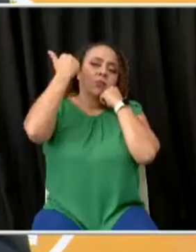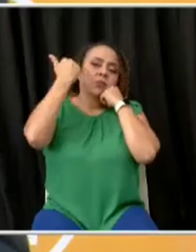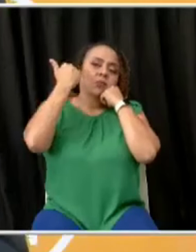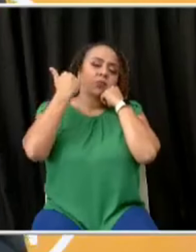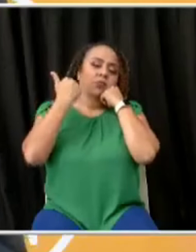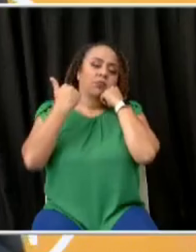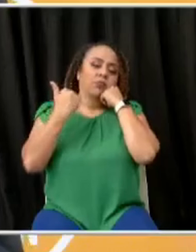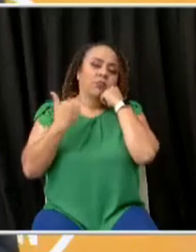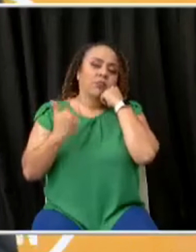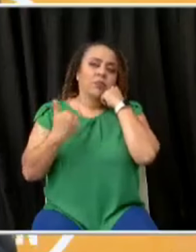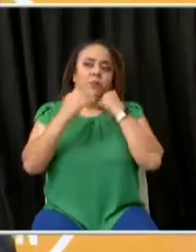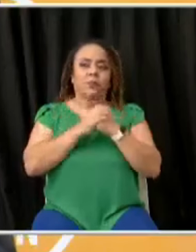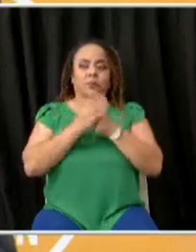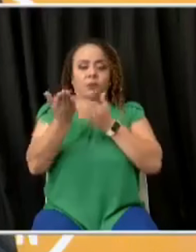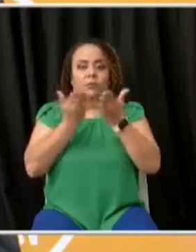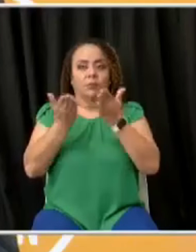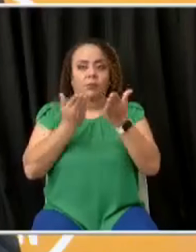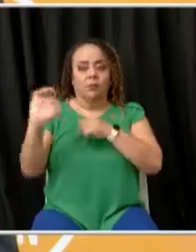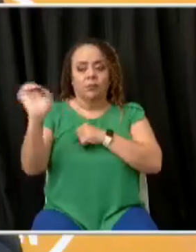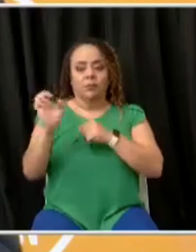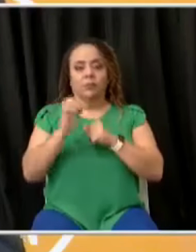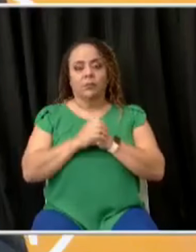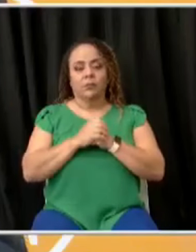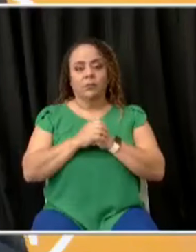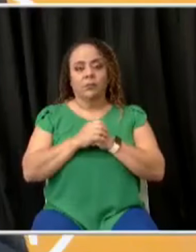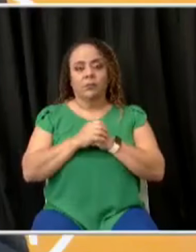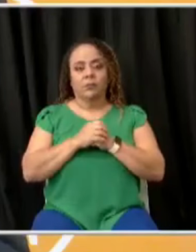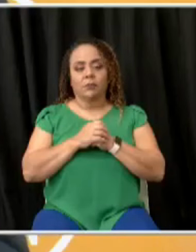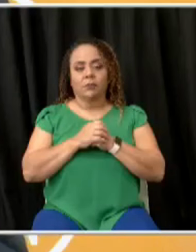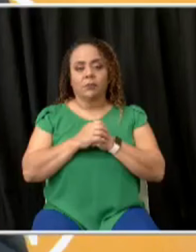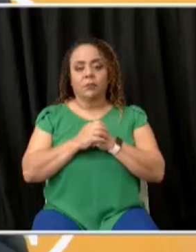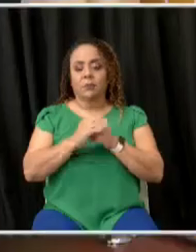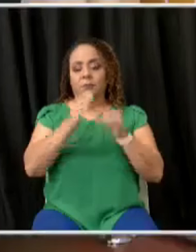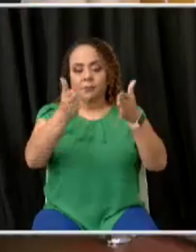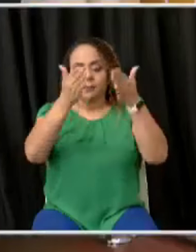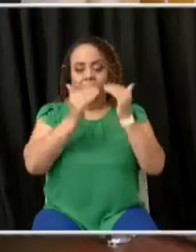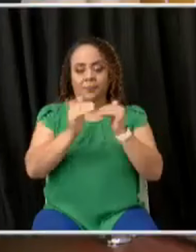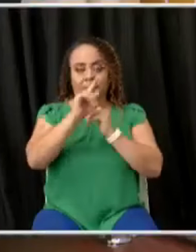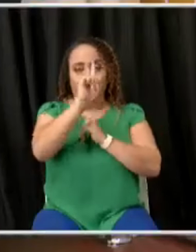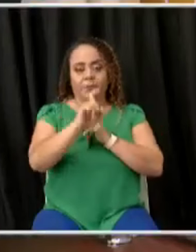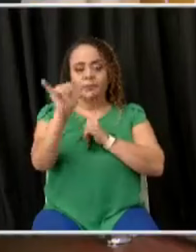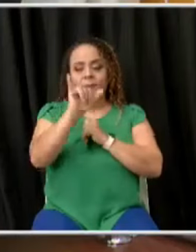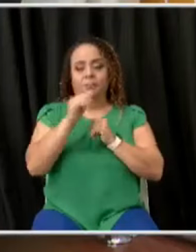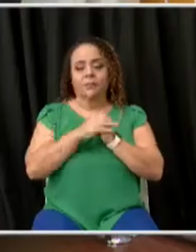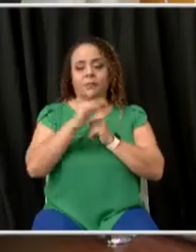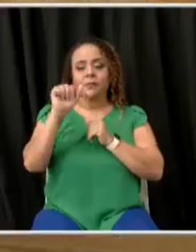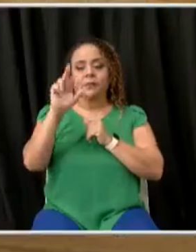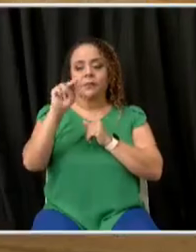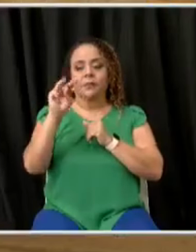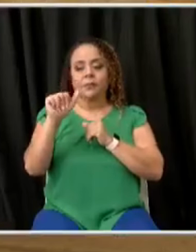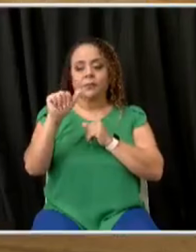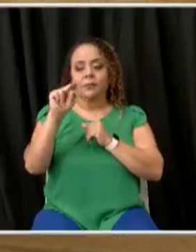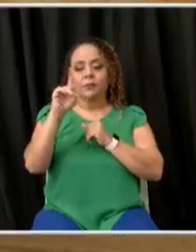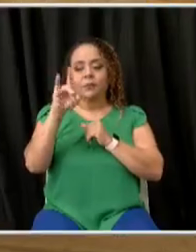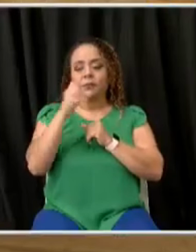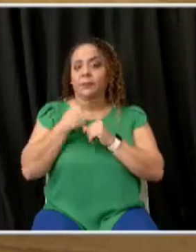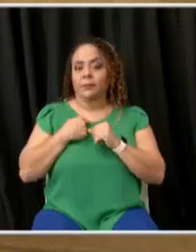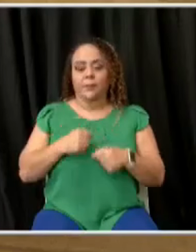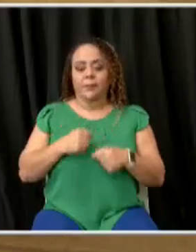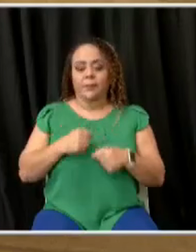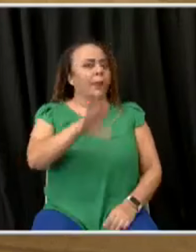se recurre a los servicios de urgencia, sí se pueden usar. Ok. La otra pregunta que igual don Armando nos dice, doctor, pero